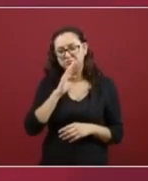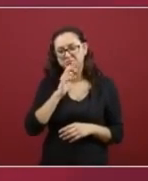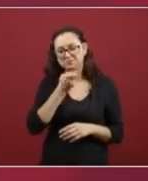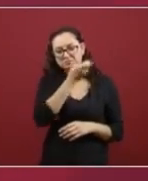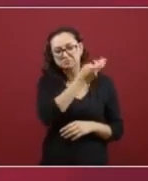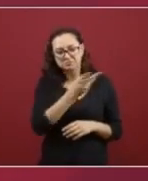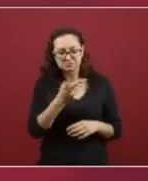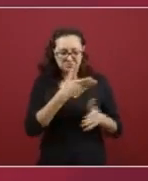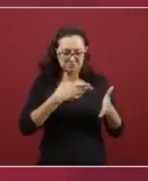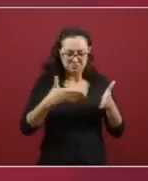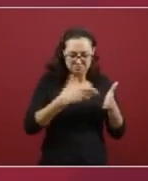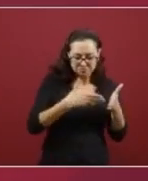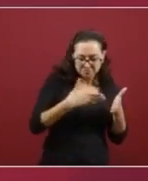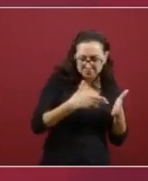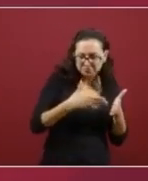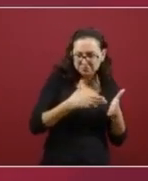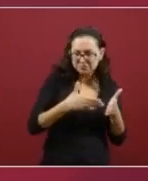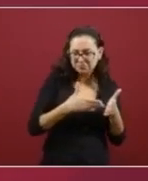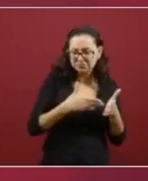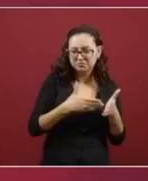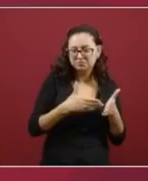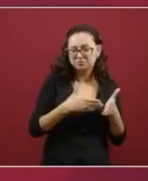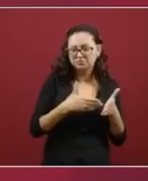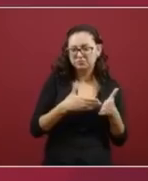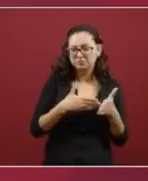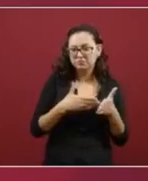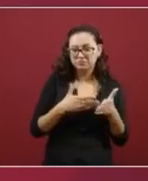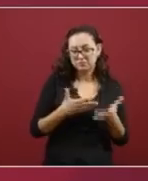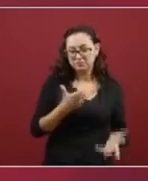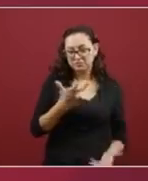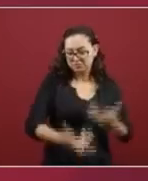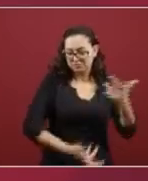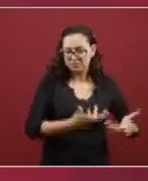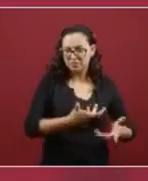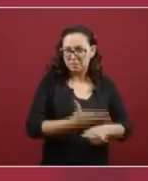en cocinas, a veces con fogones,